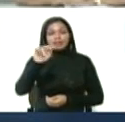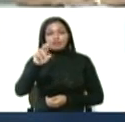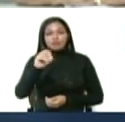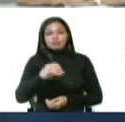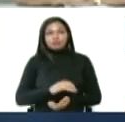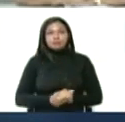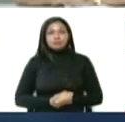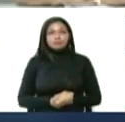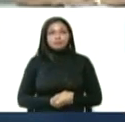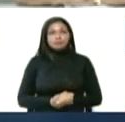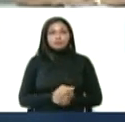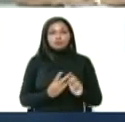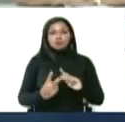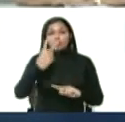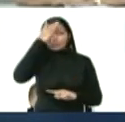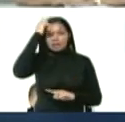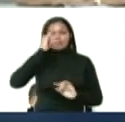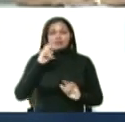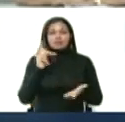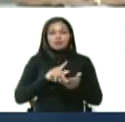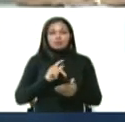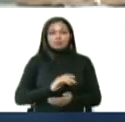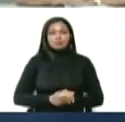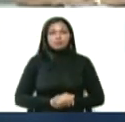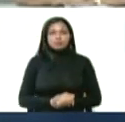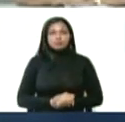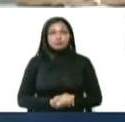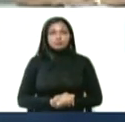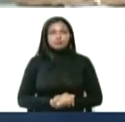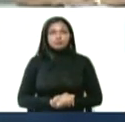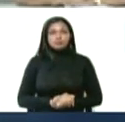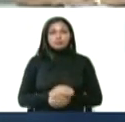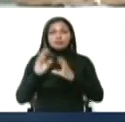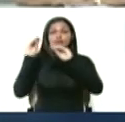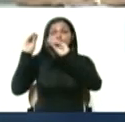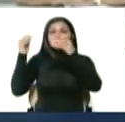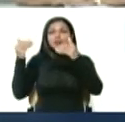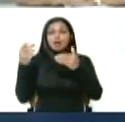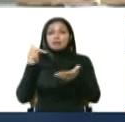Tare. Maneiro, Maneiro. Llamé a Tare, no ha llegado.